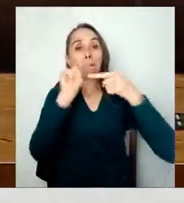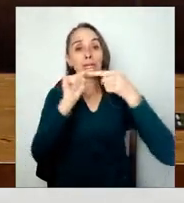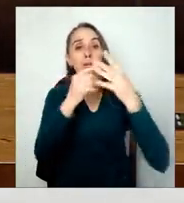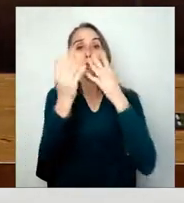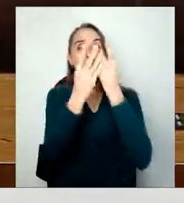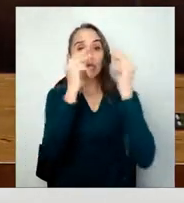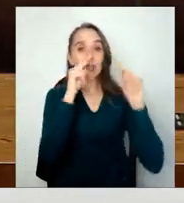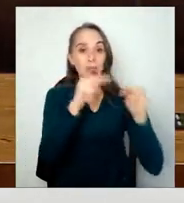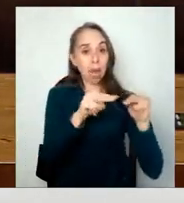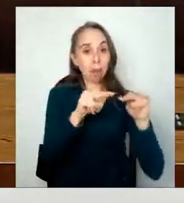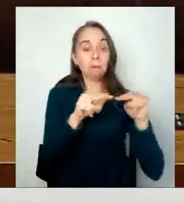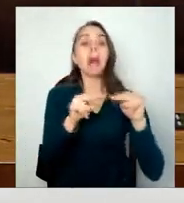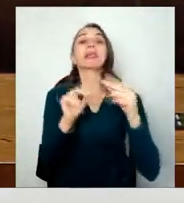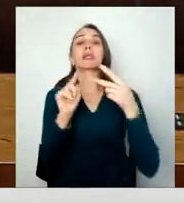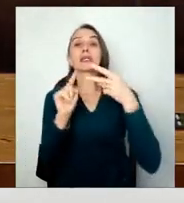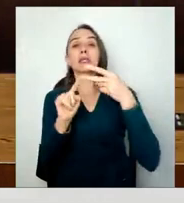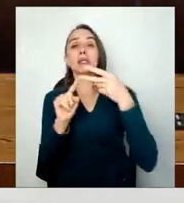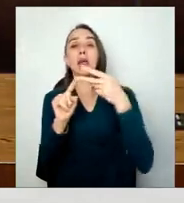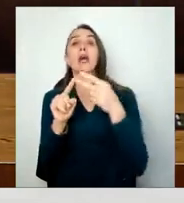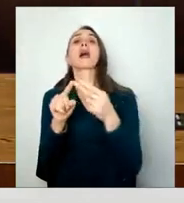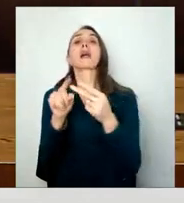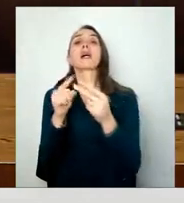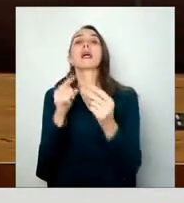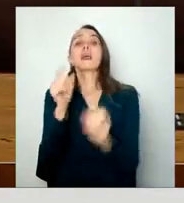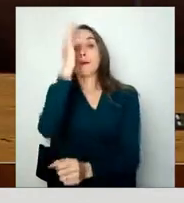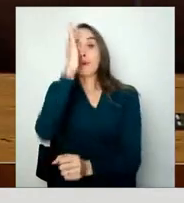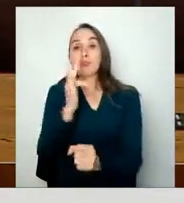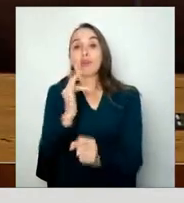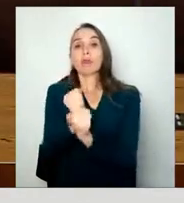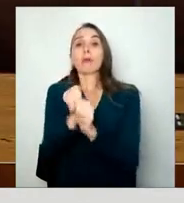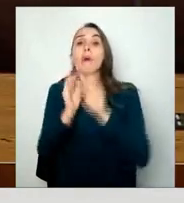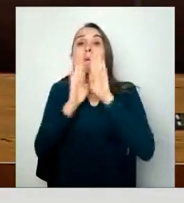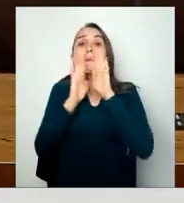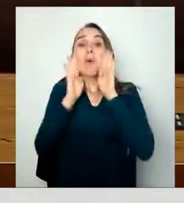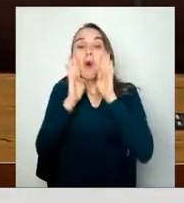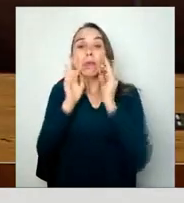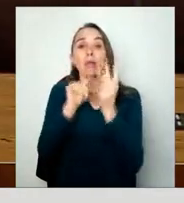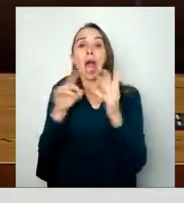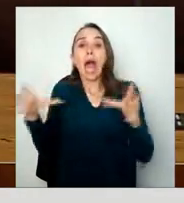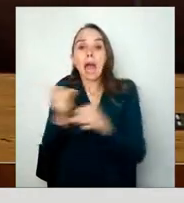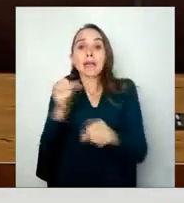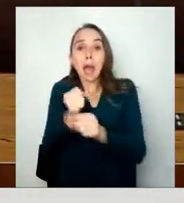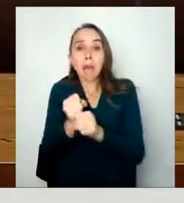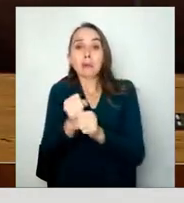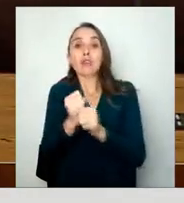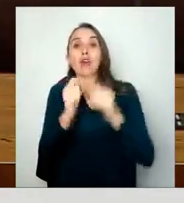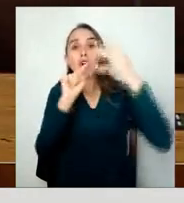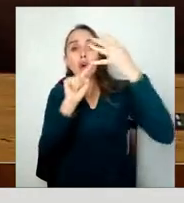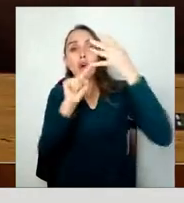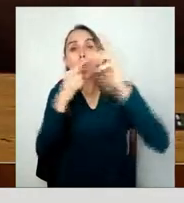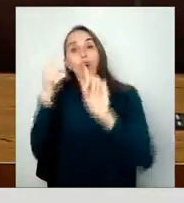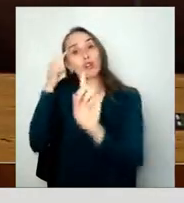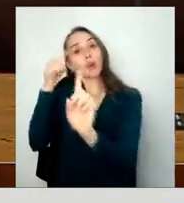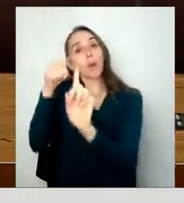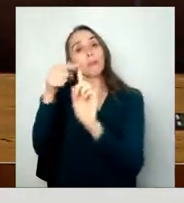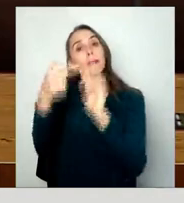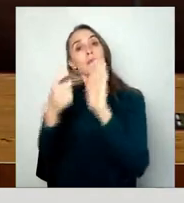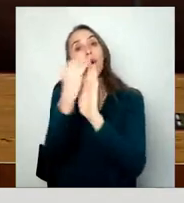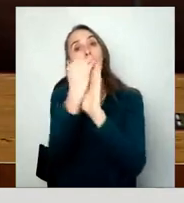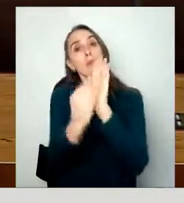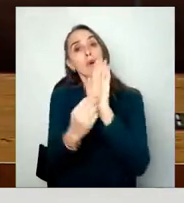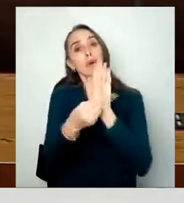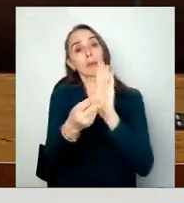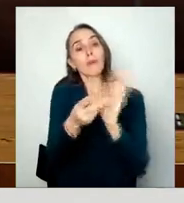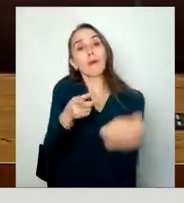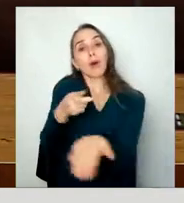con agilidad por otro lado y también con la búsqueda de otros objetivos de política pública que para los cuales las compras públicas